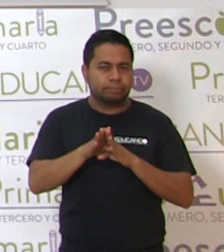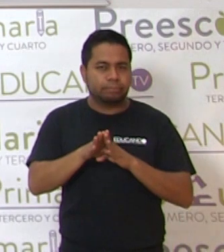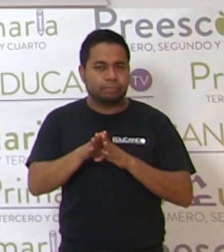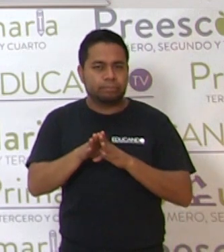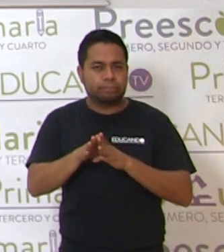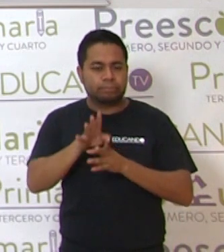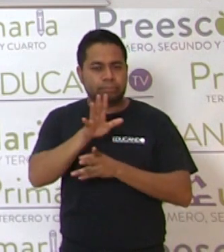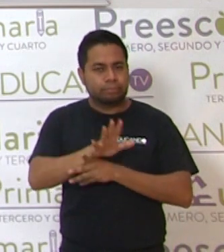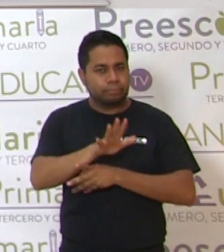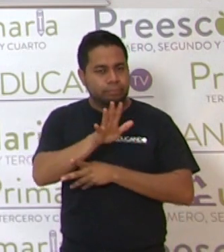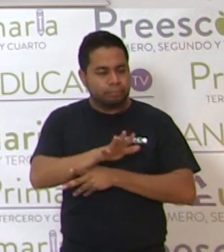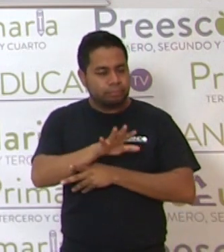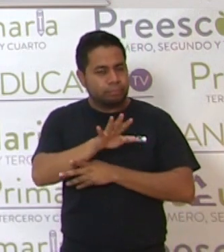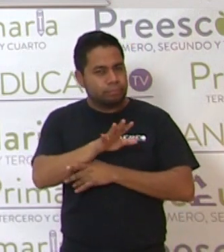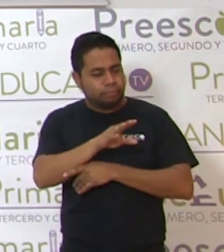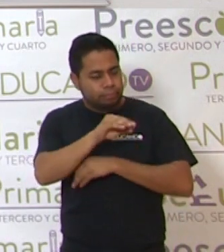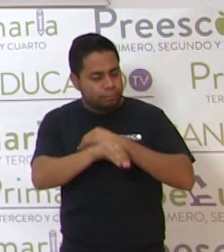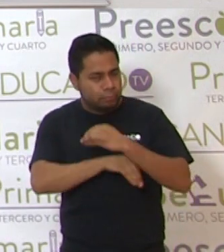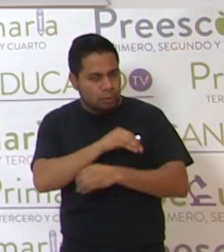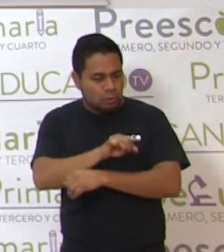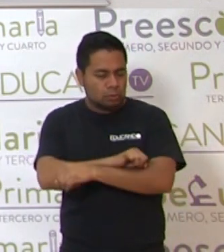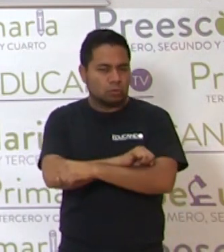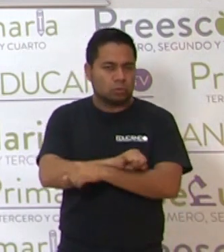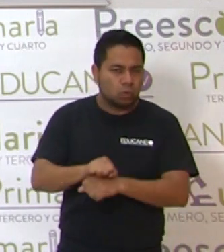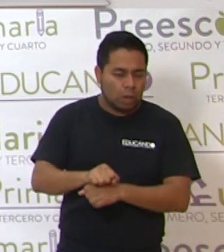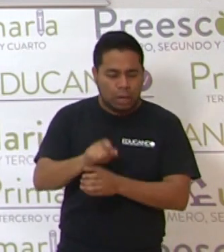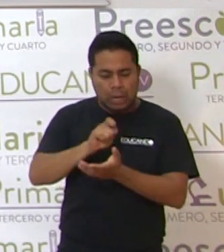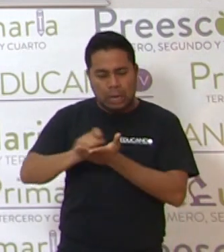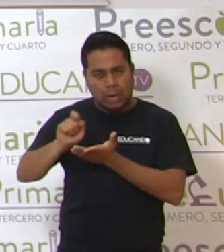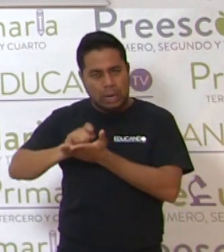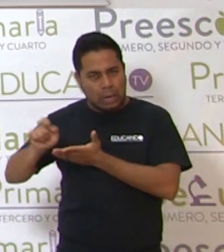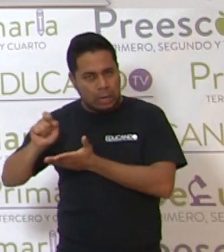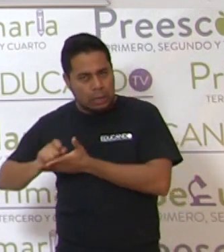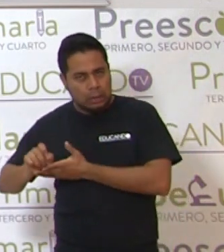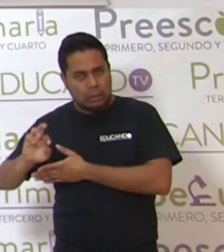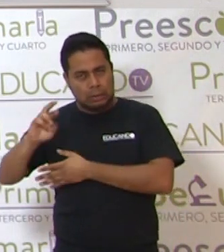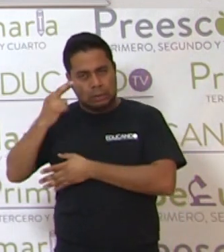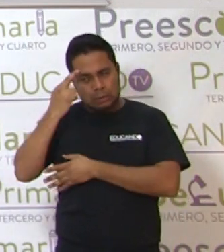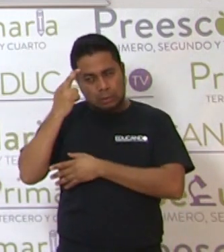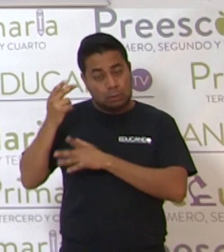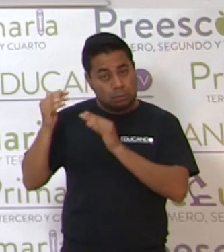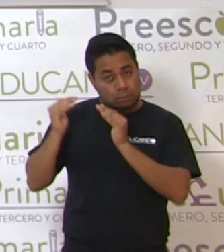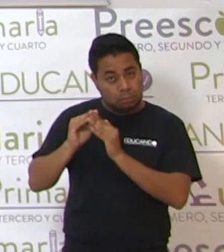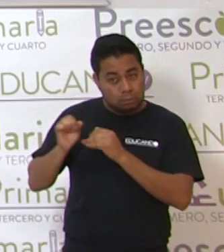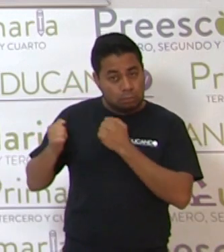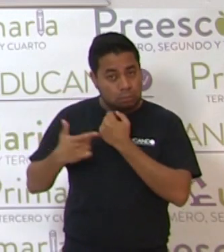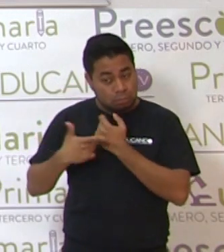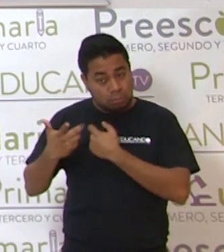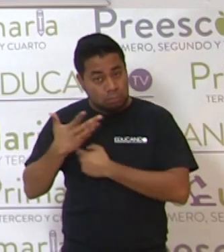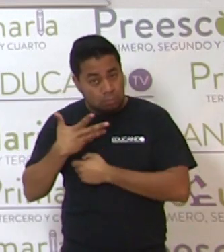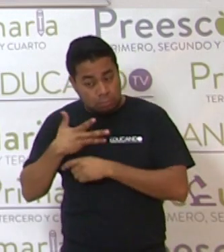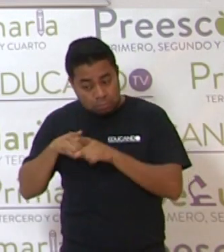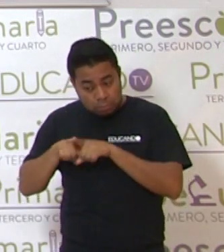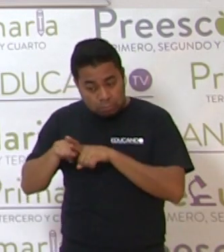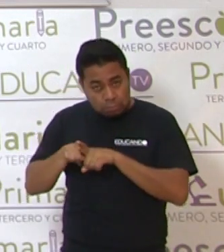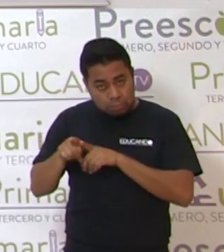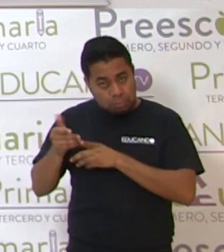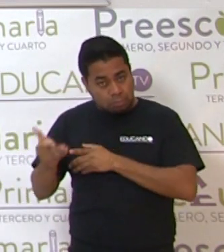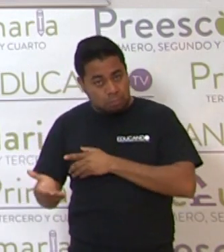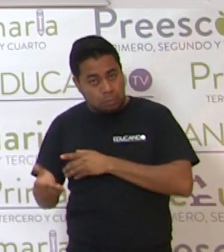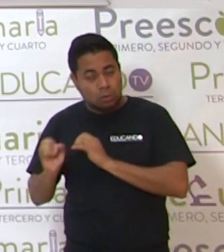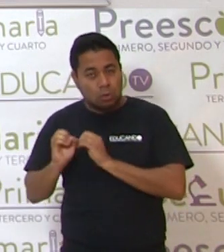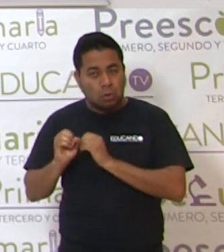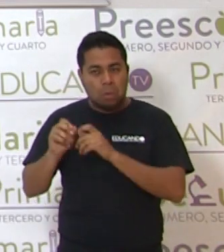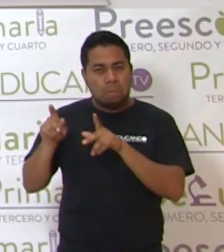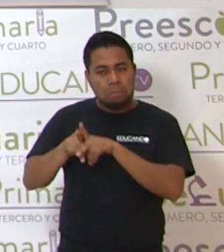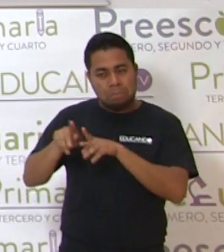estuviera aprendiendo a hablar. ¿Recuerdas o tienes en tu casa algún hermanito, algún primito, algún